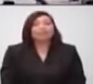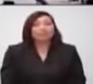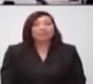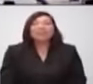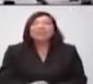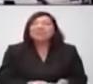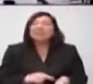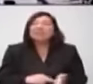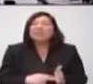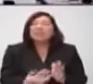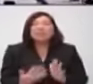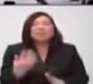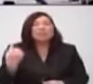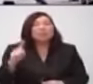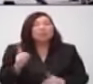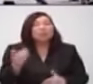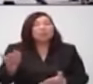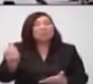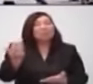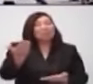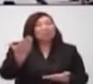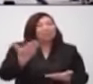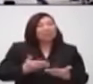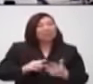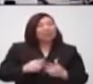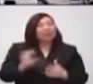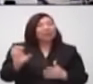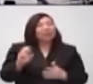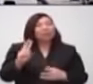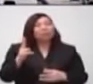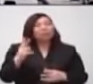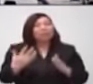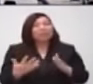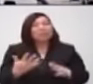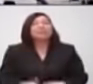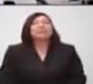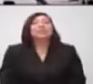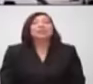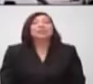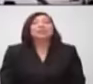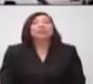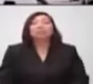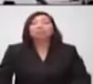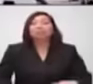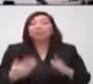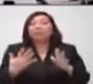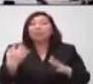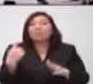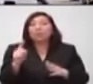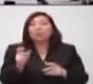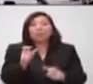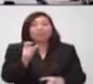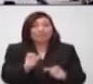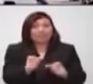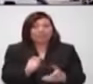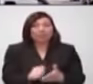¿Qué significaban los 15 millones que se recibió a inicios de enero del 2015? Si lo comparamos con los 10 millones de